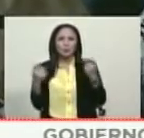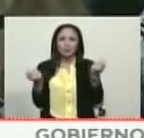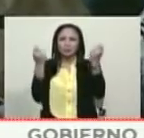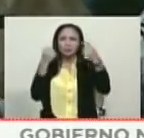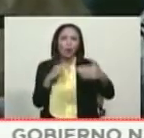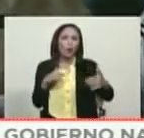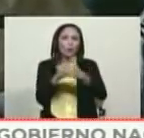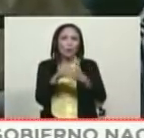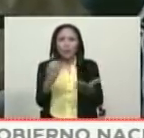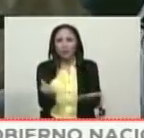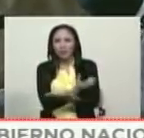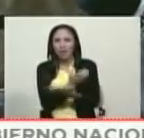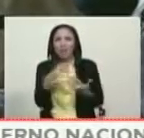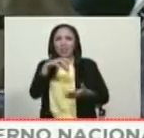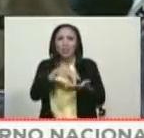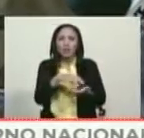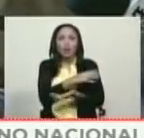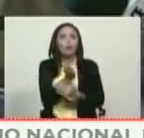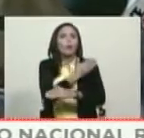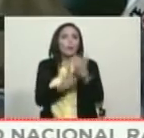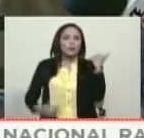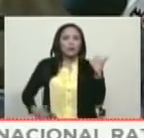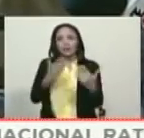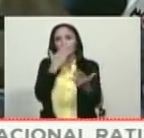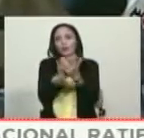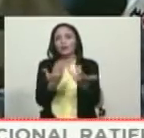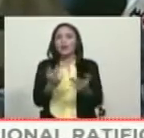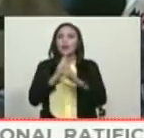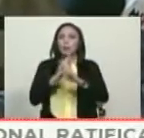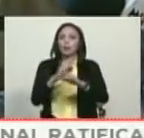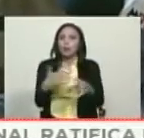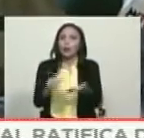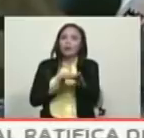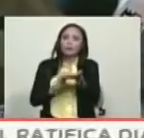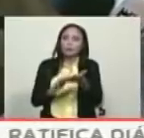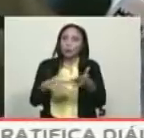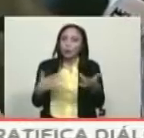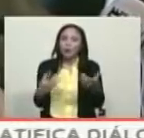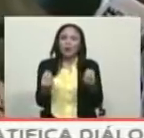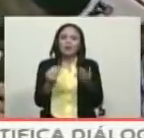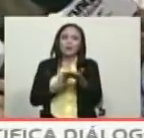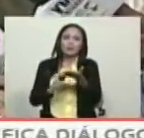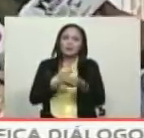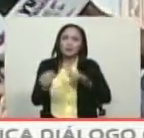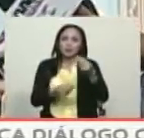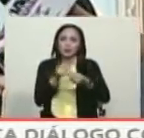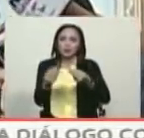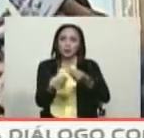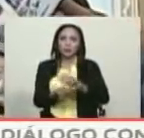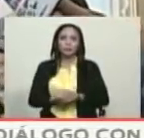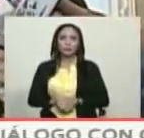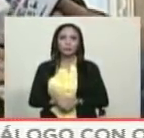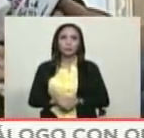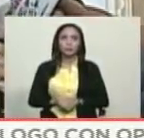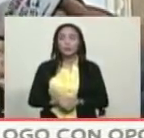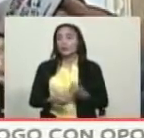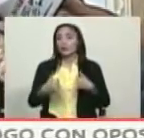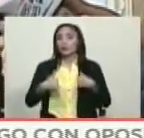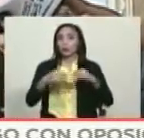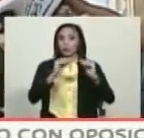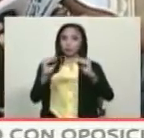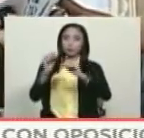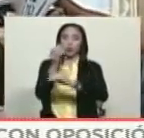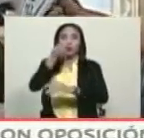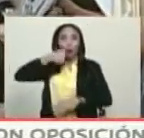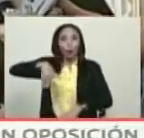supuestamente presidente interino frente a estos escenarios se están manejando que se va a hacer yo les digo al pueblo de venezuela